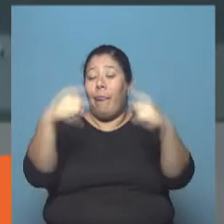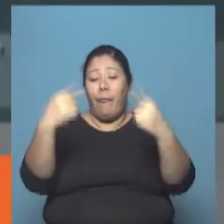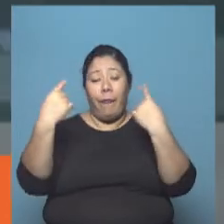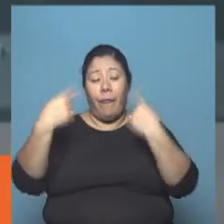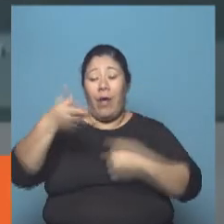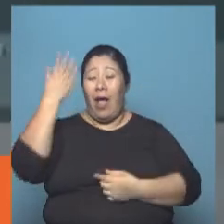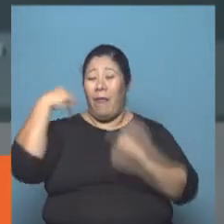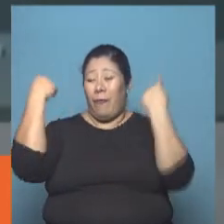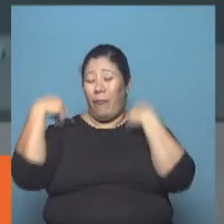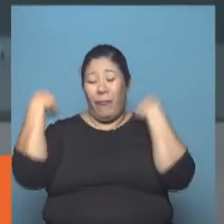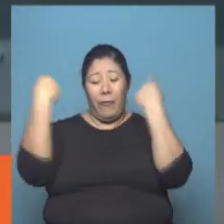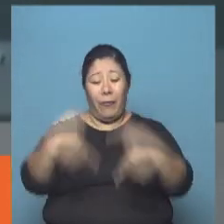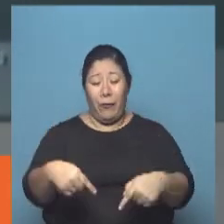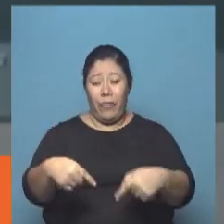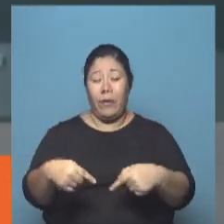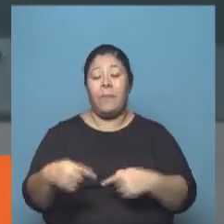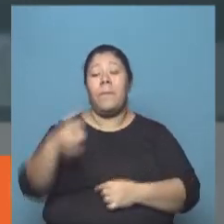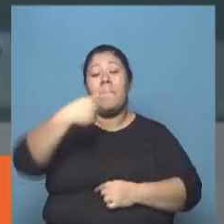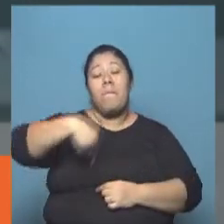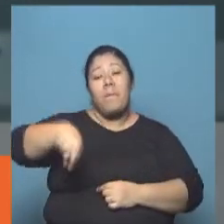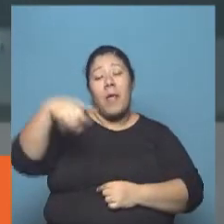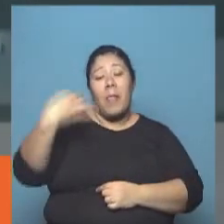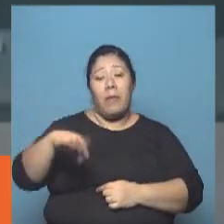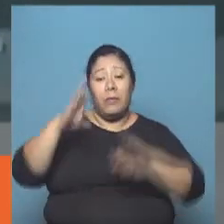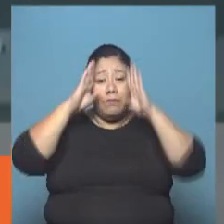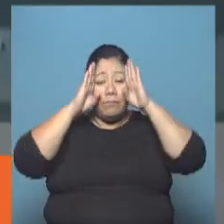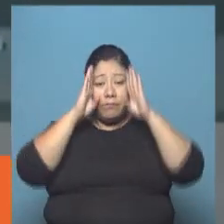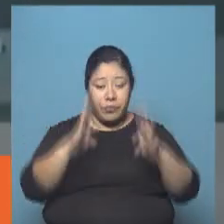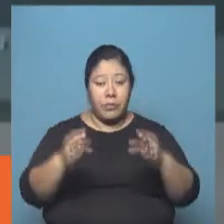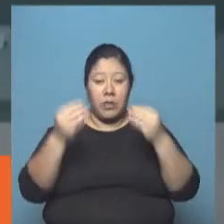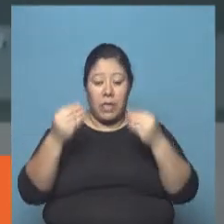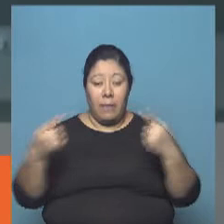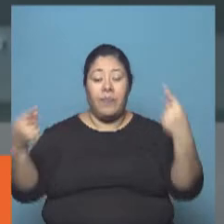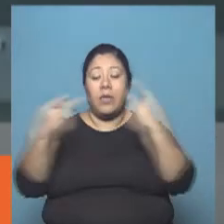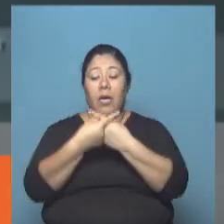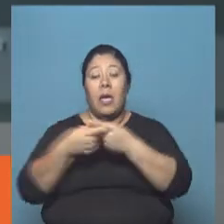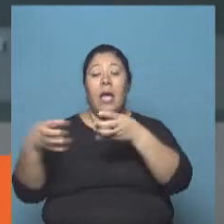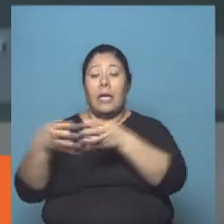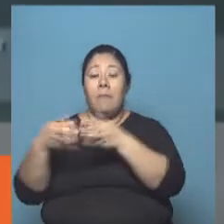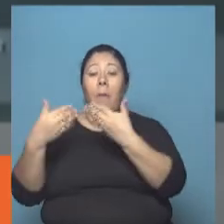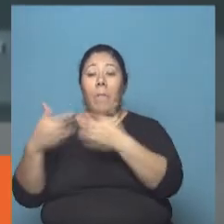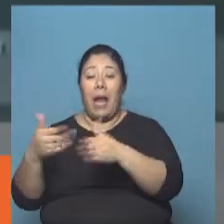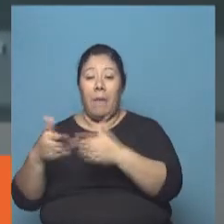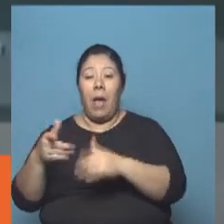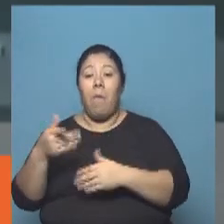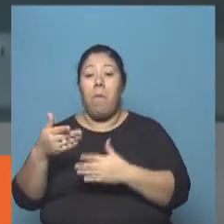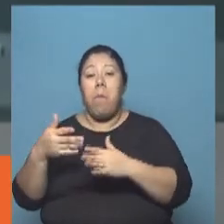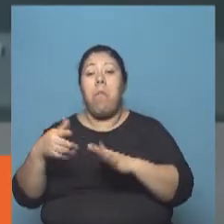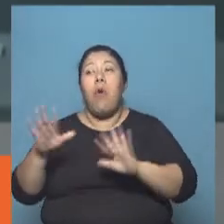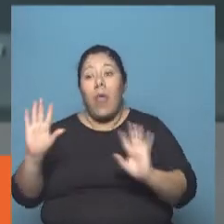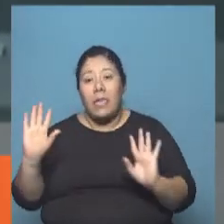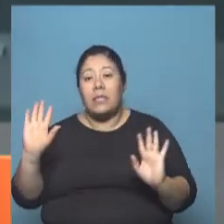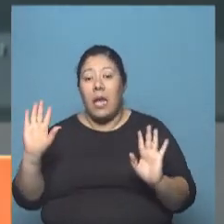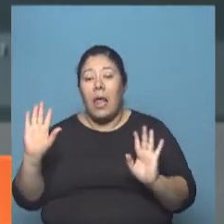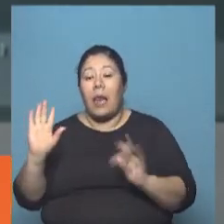mejor lo que tenemos que pensar es que el Panamá en algún punto desde el repliegue sí puede ser un equipo muy